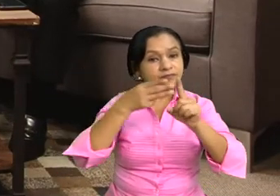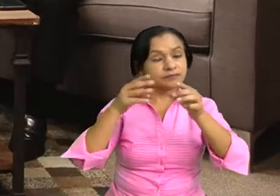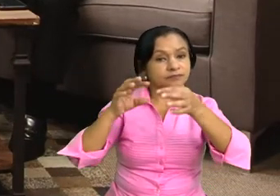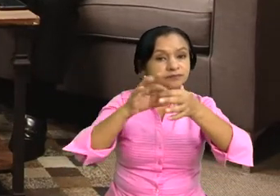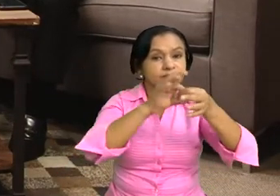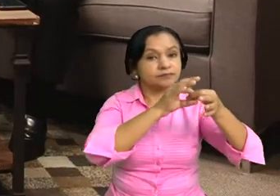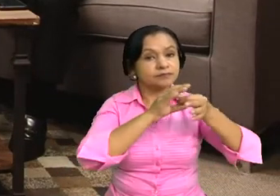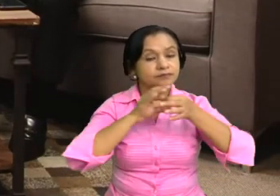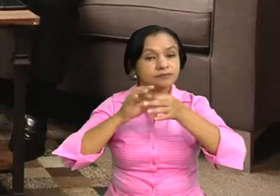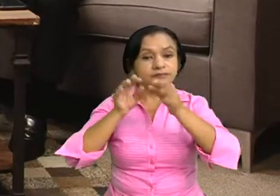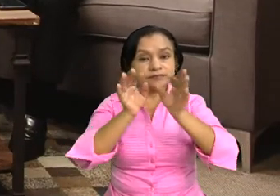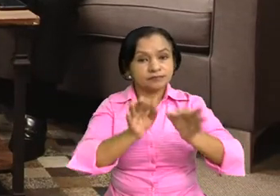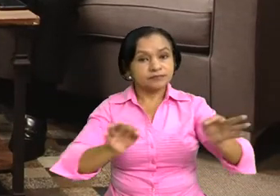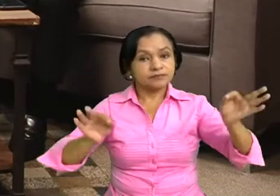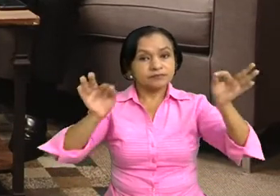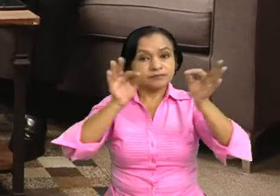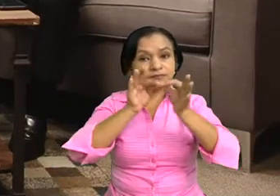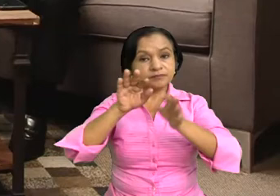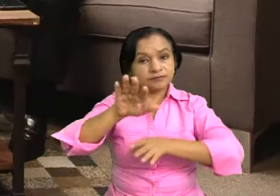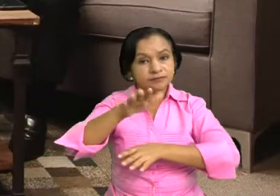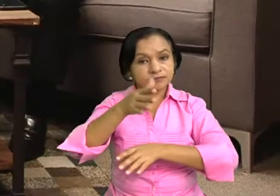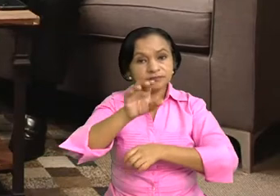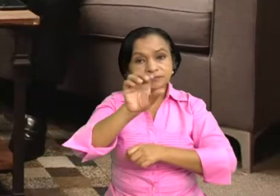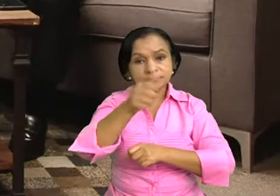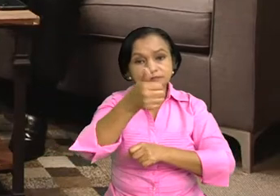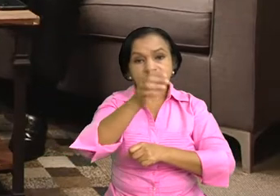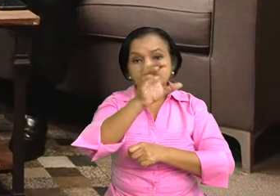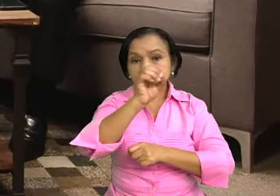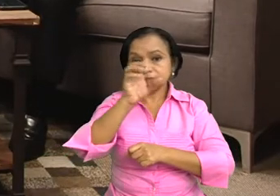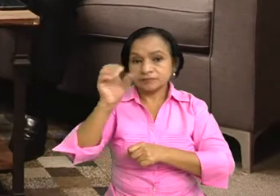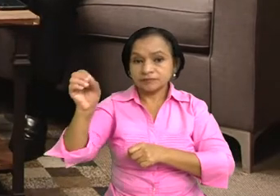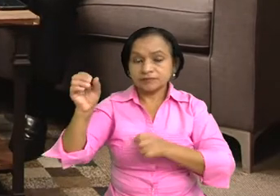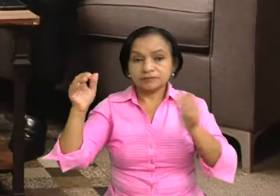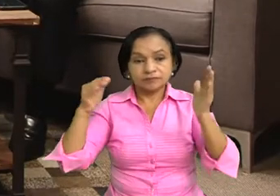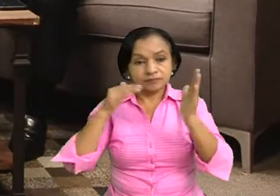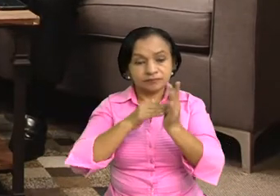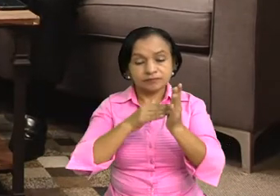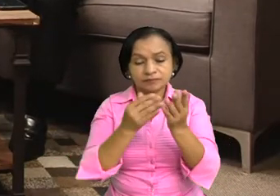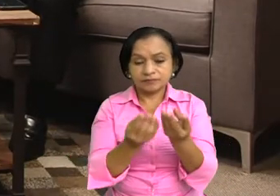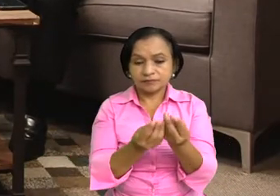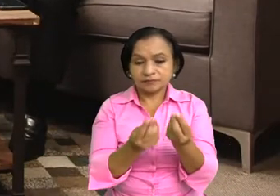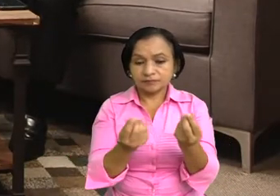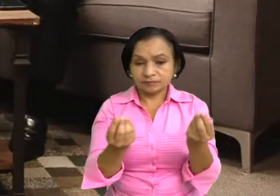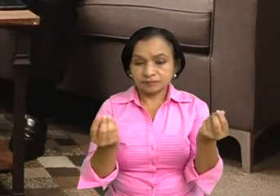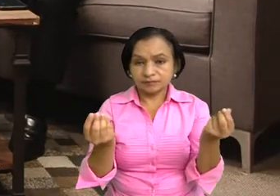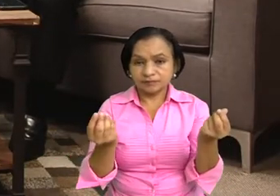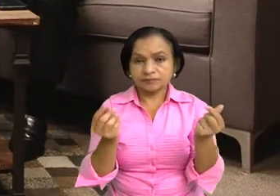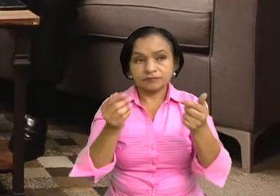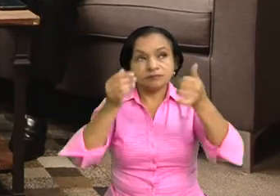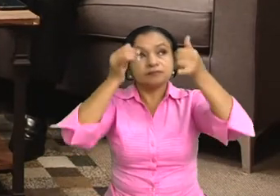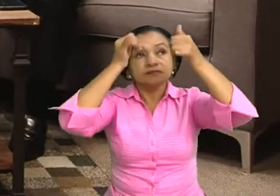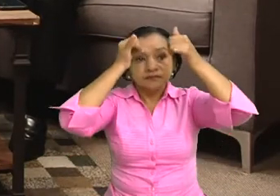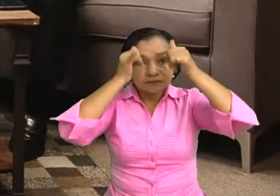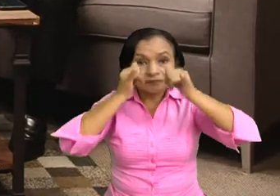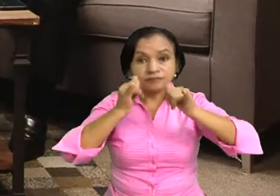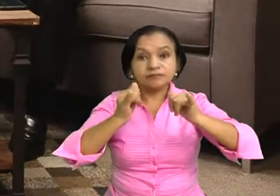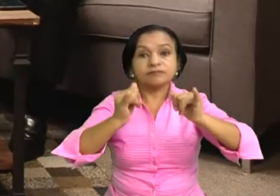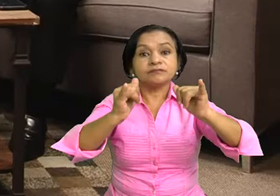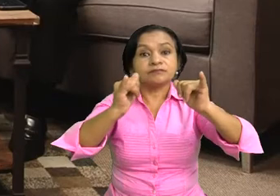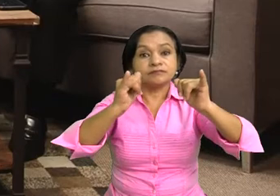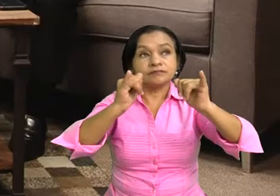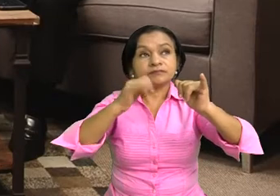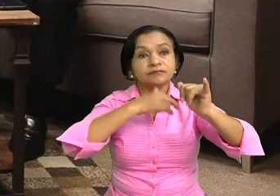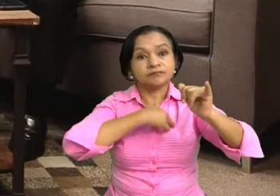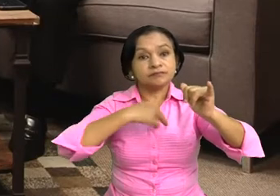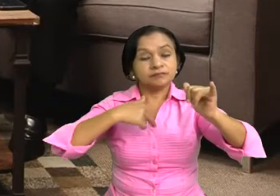un enorme potencial. Hay aproximadamente unas 600.000 hectáreas de tierra ganadera que se